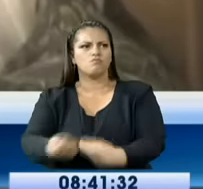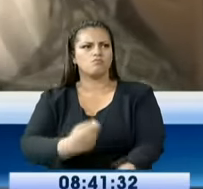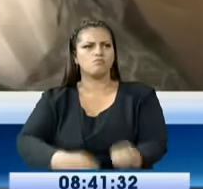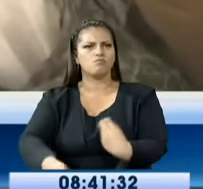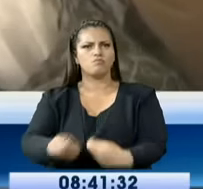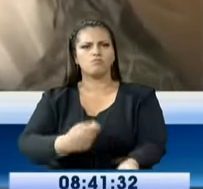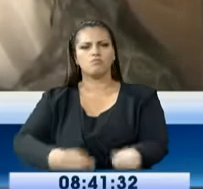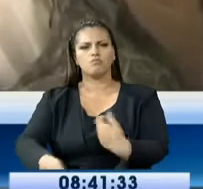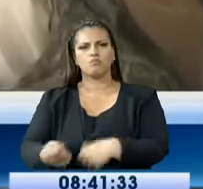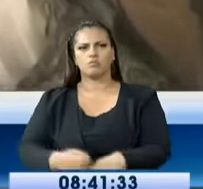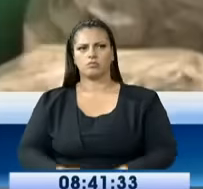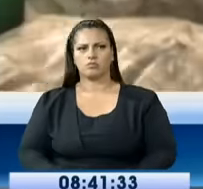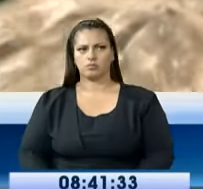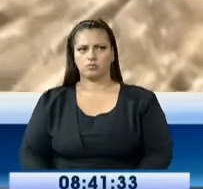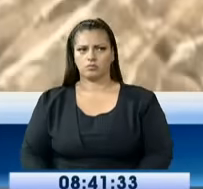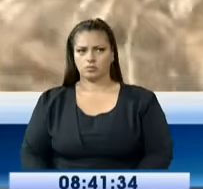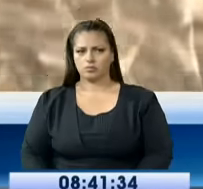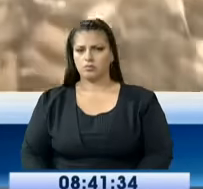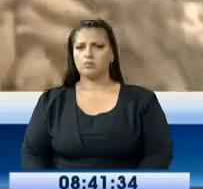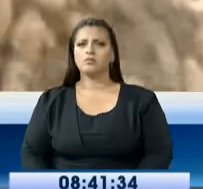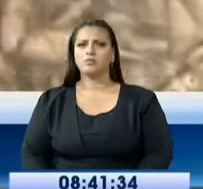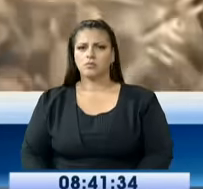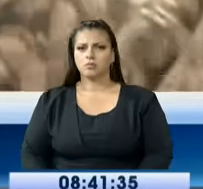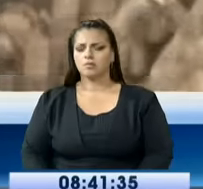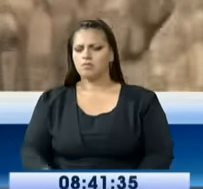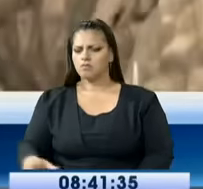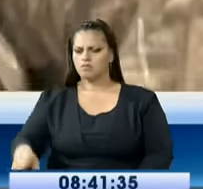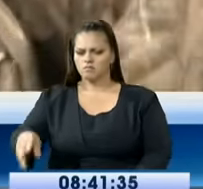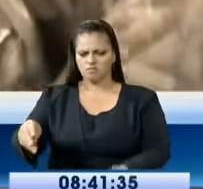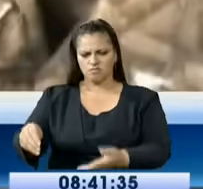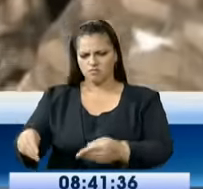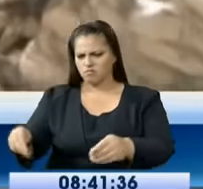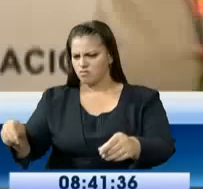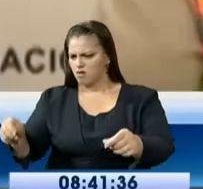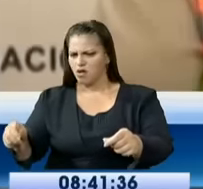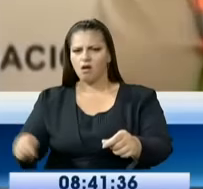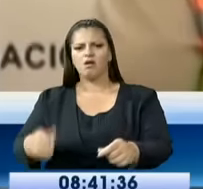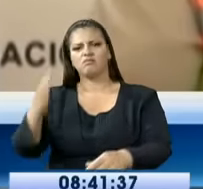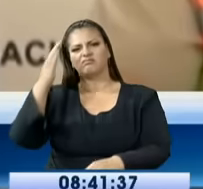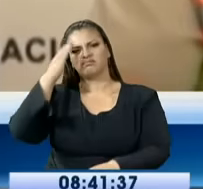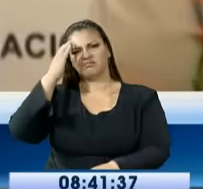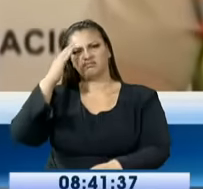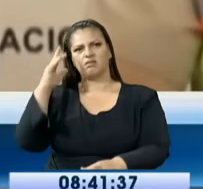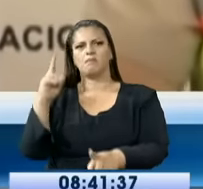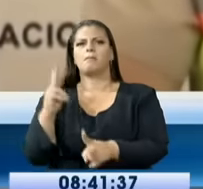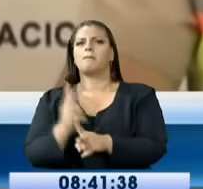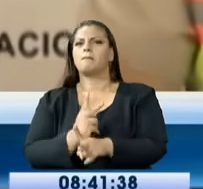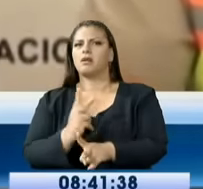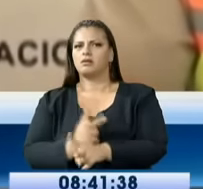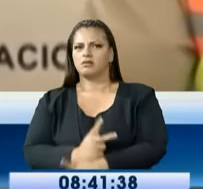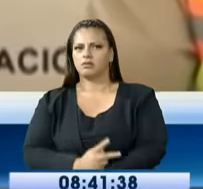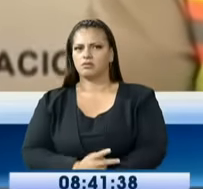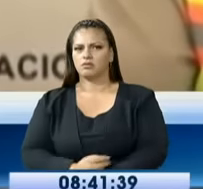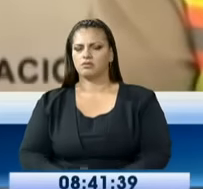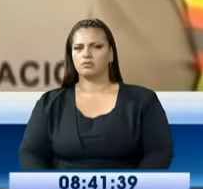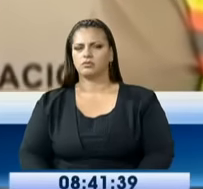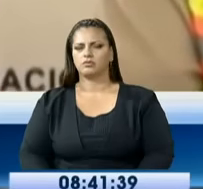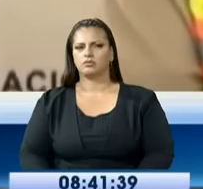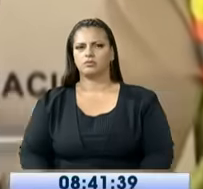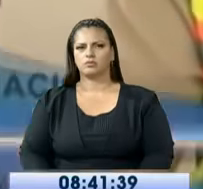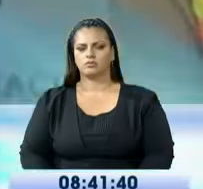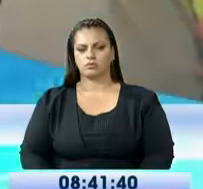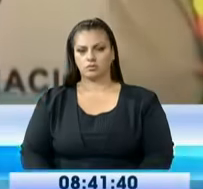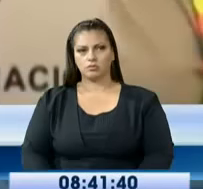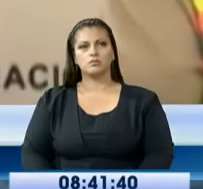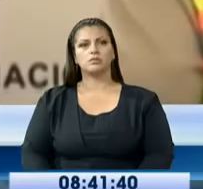indicar que la manipulación del mismo puede ser fatal para la vida del ser humano. La tenencia y manipulación de este material en la